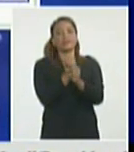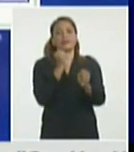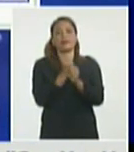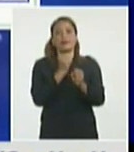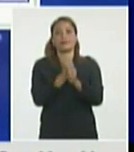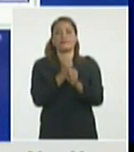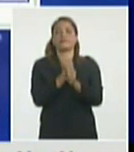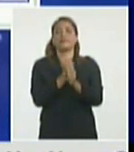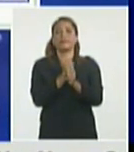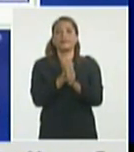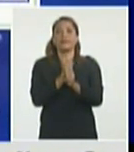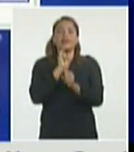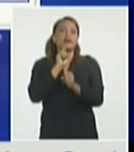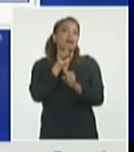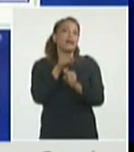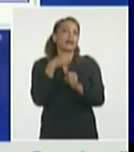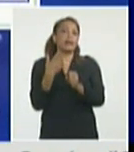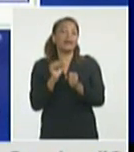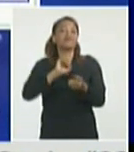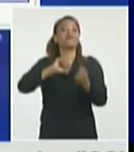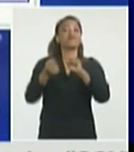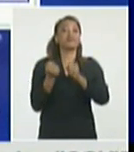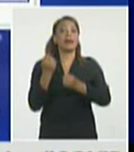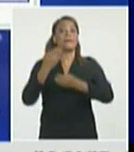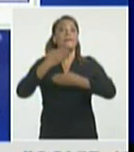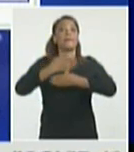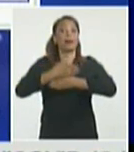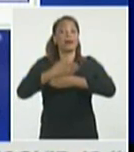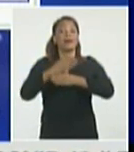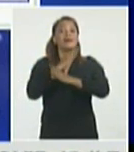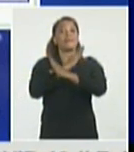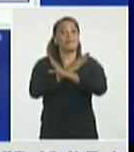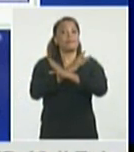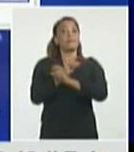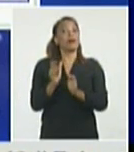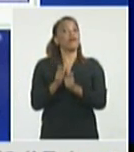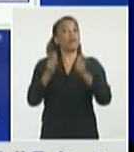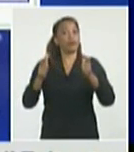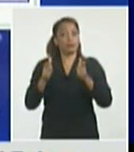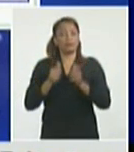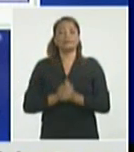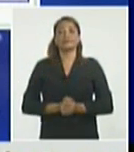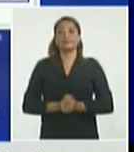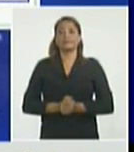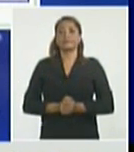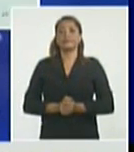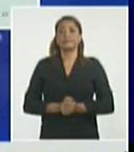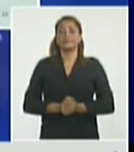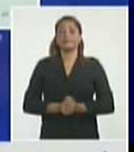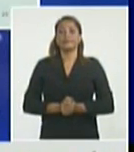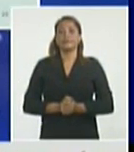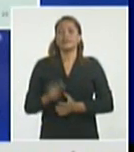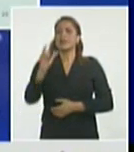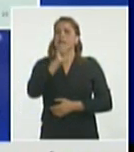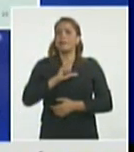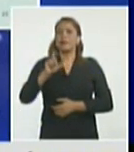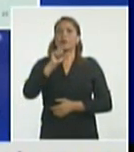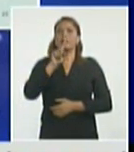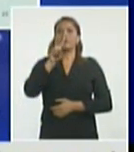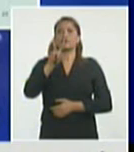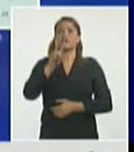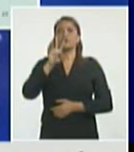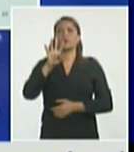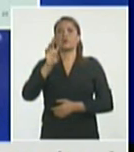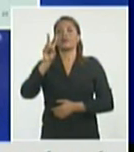ahí la restricción tiene que ser todavía mucho mayor. Camagüey con